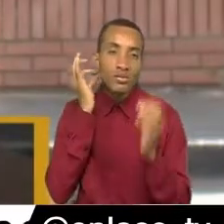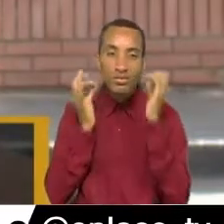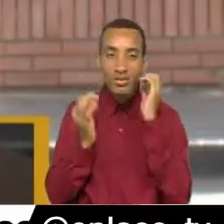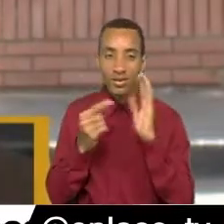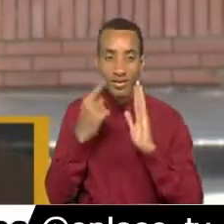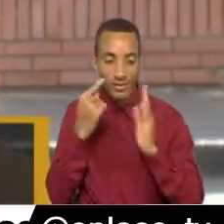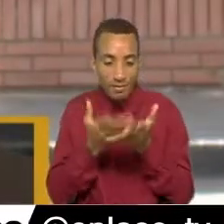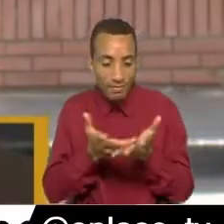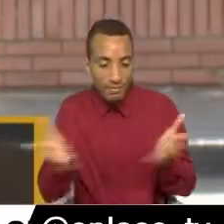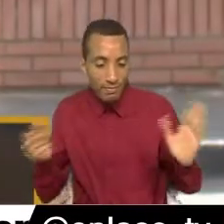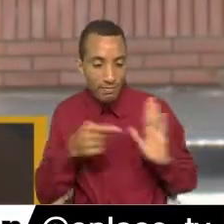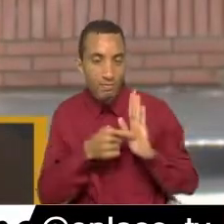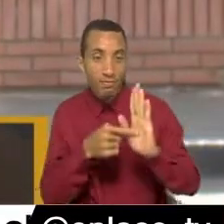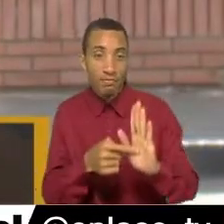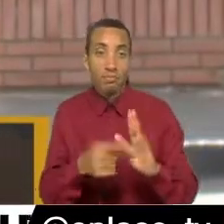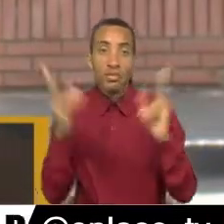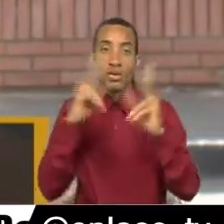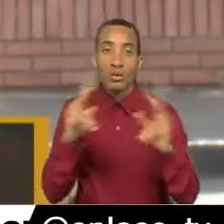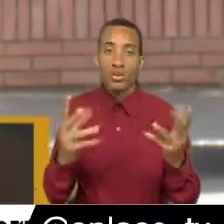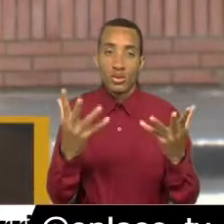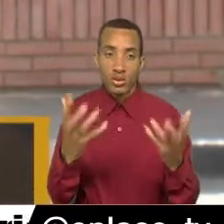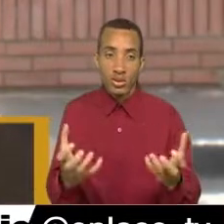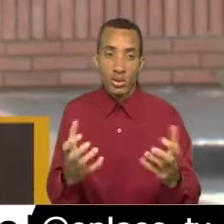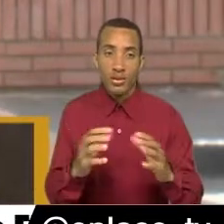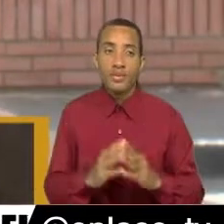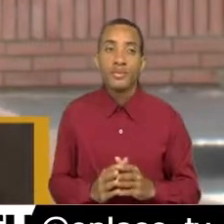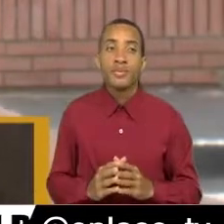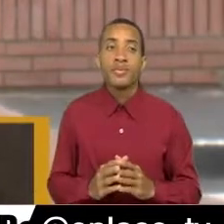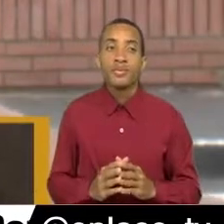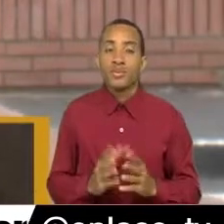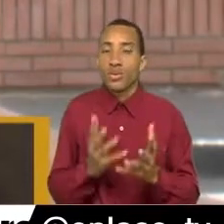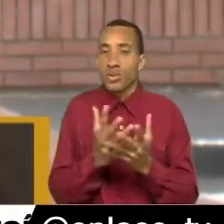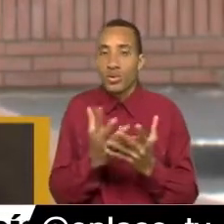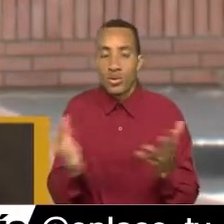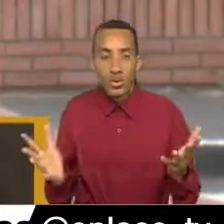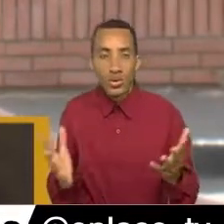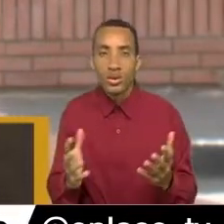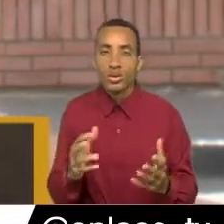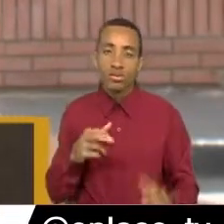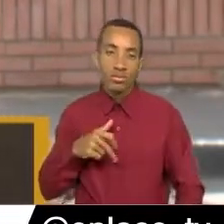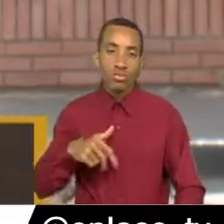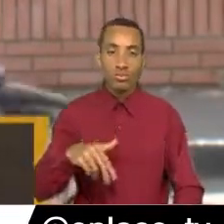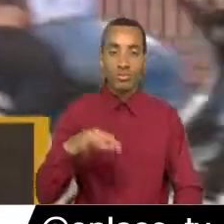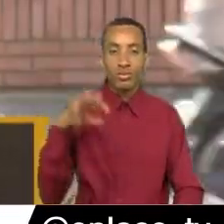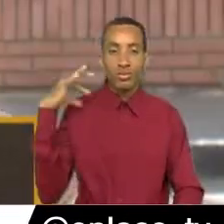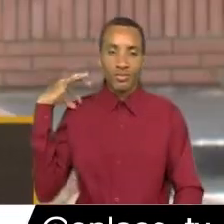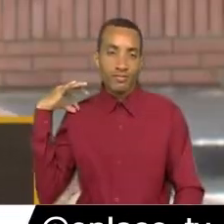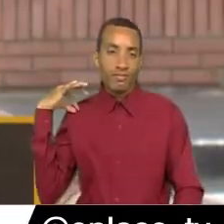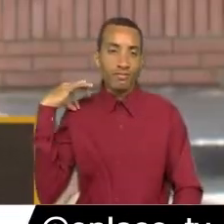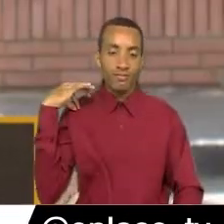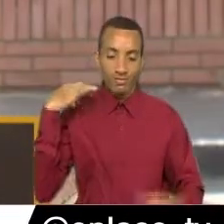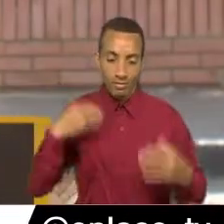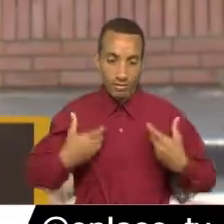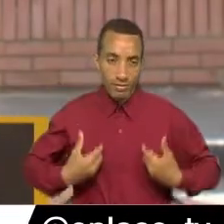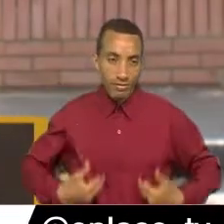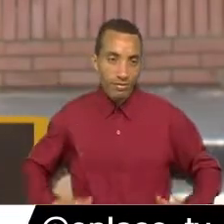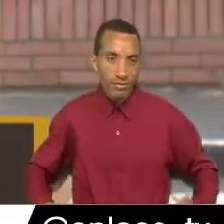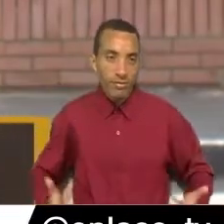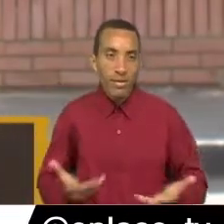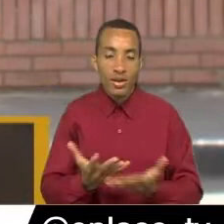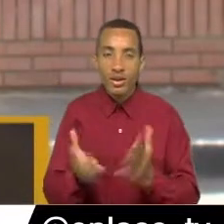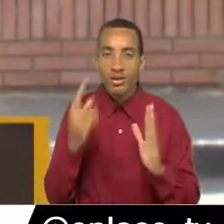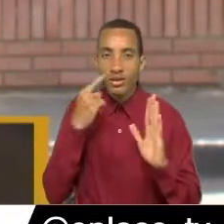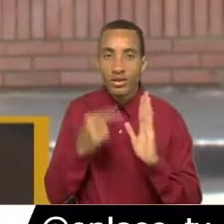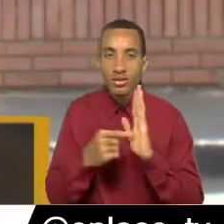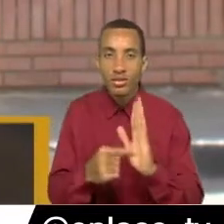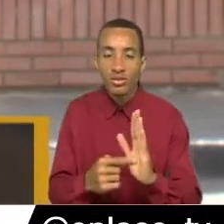las personas que quieran hacer sus apuestas ahí, sus conceptos de moda, su fabricación y elaboración de